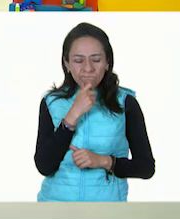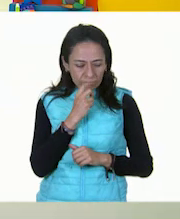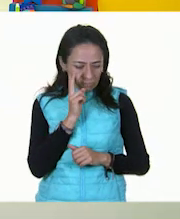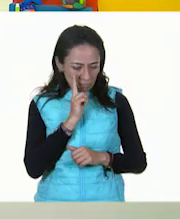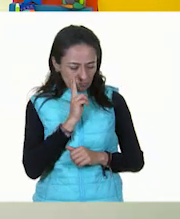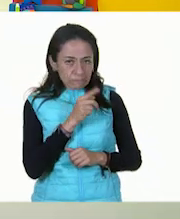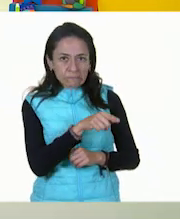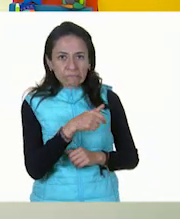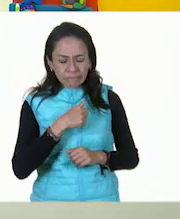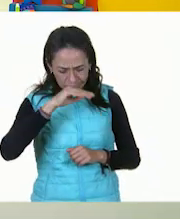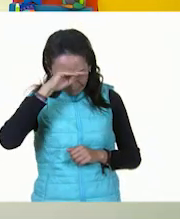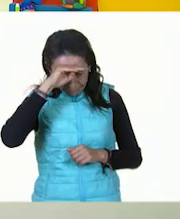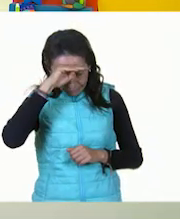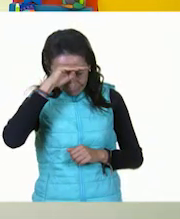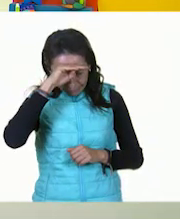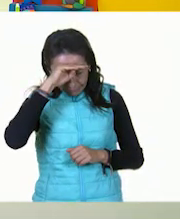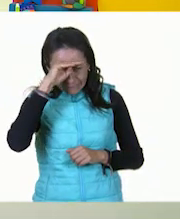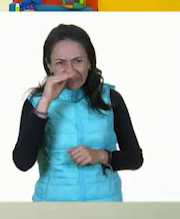pensar.